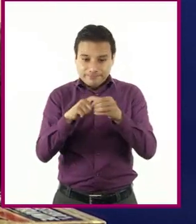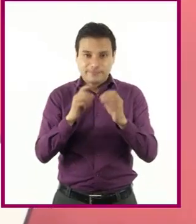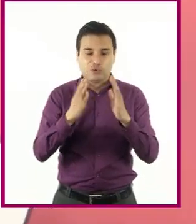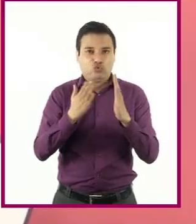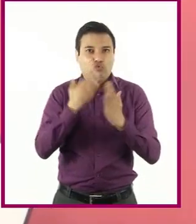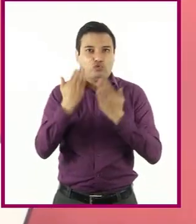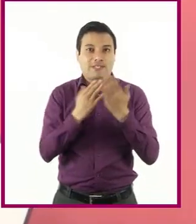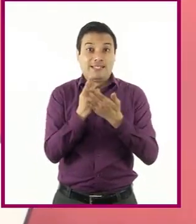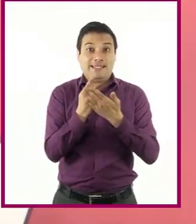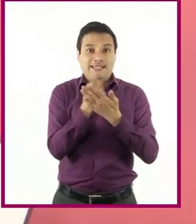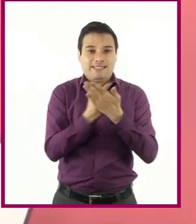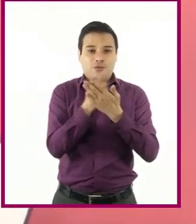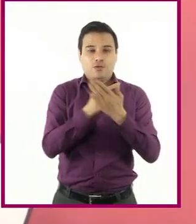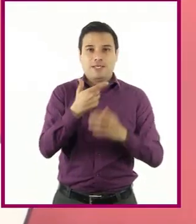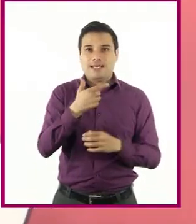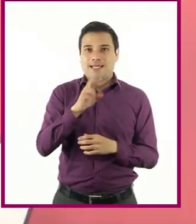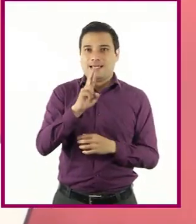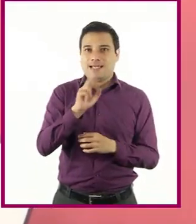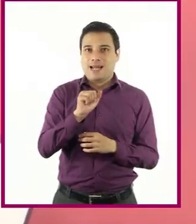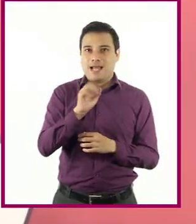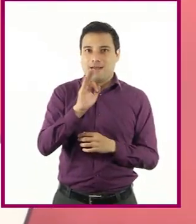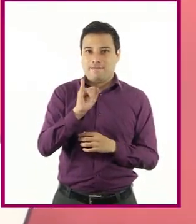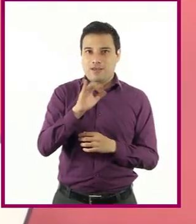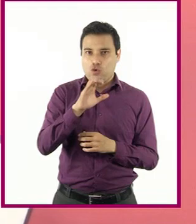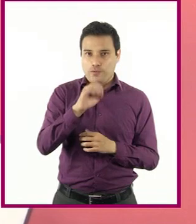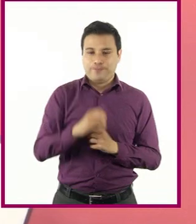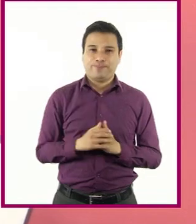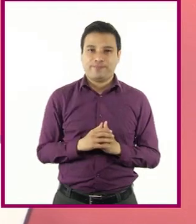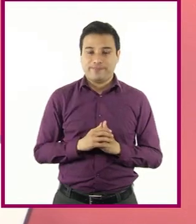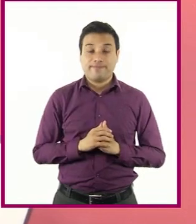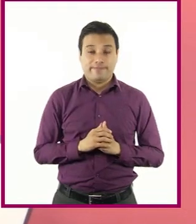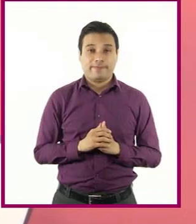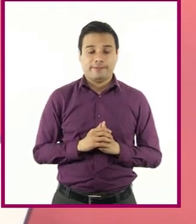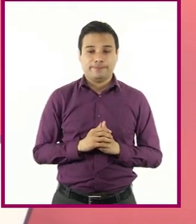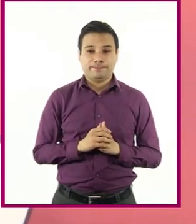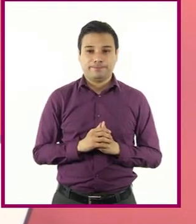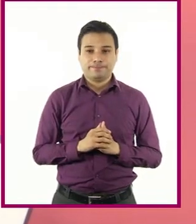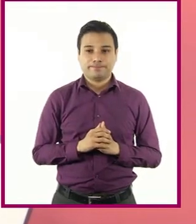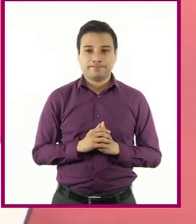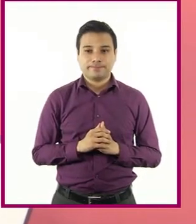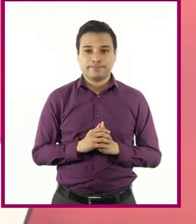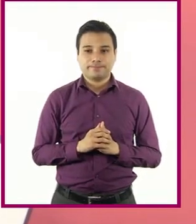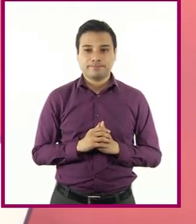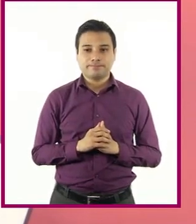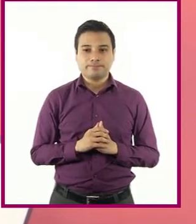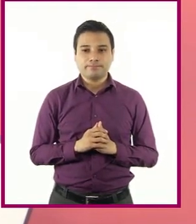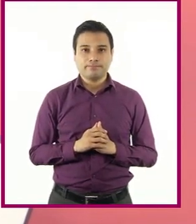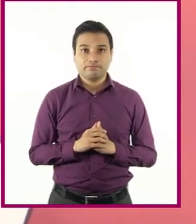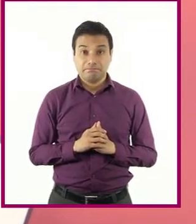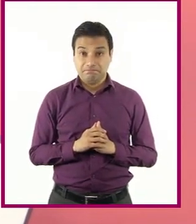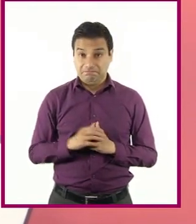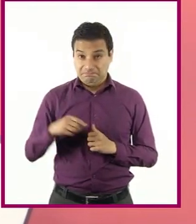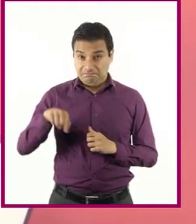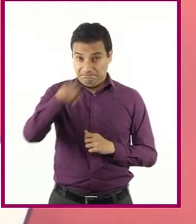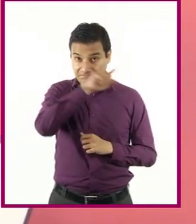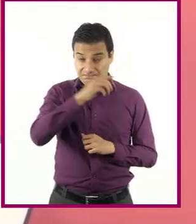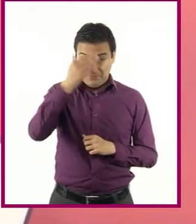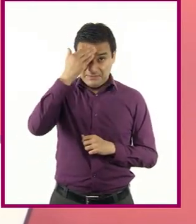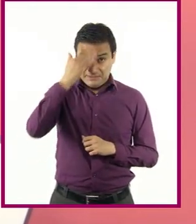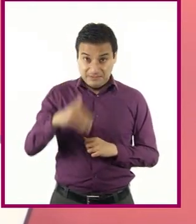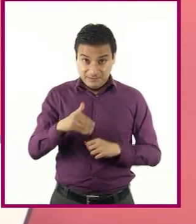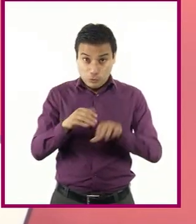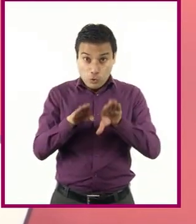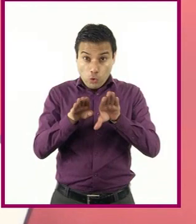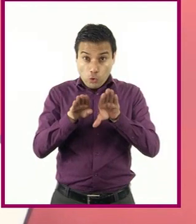padres. Les preguntaba a las y los estudiantes que nos siguen en esta sesión si imaginaban cómo se lleva a cabo